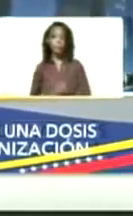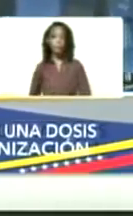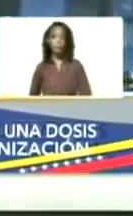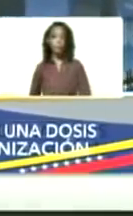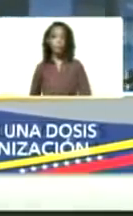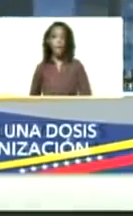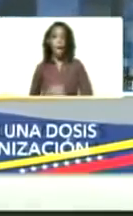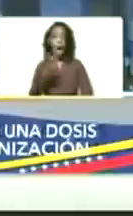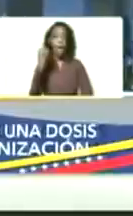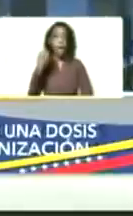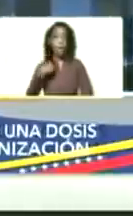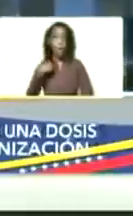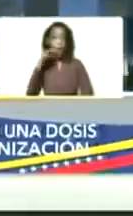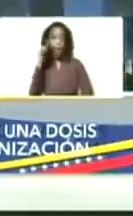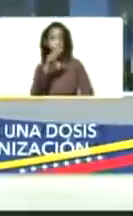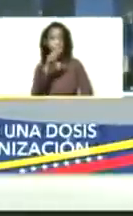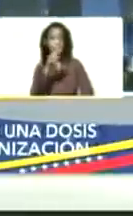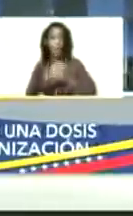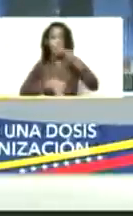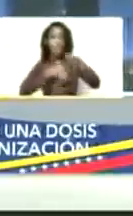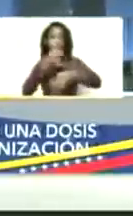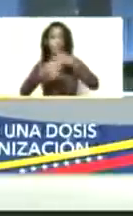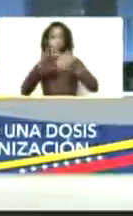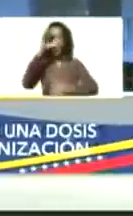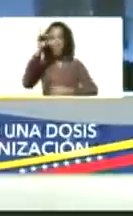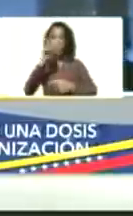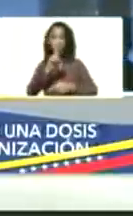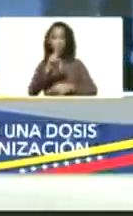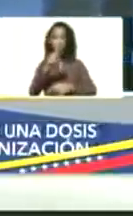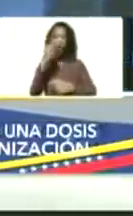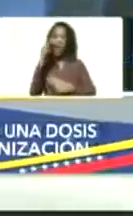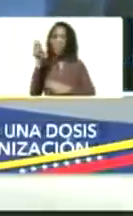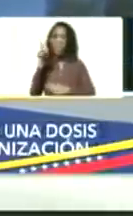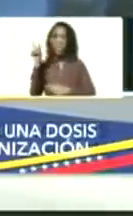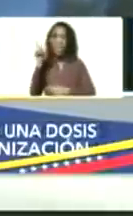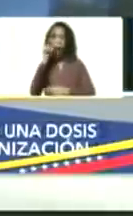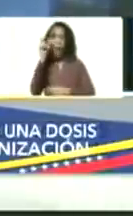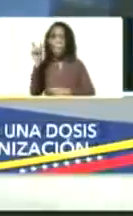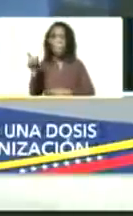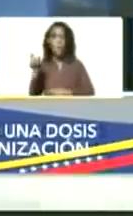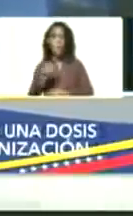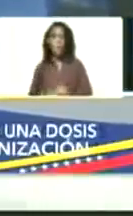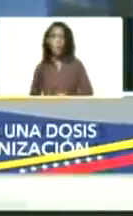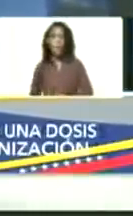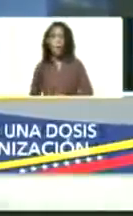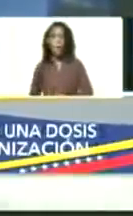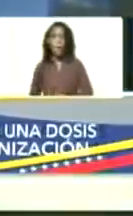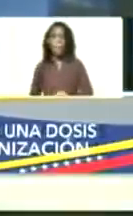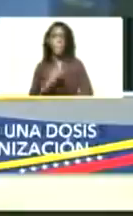Ayer estuve viendo unas declaraciones, Delcy, no sé si tú las viste, de Bill Gates. ¿Sí las viste?